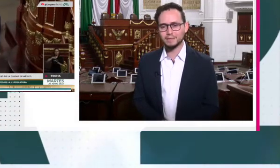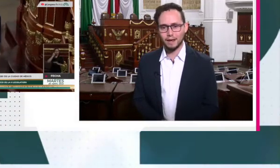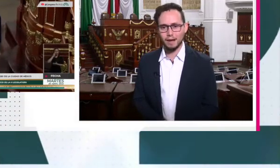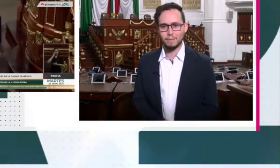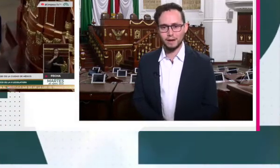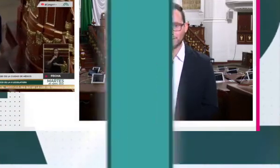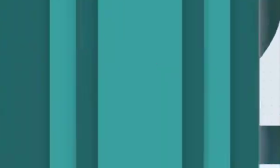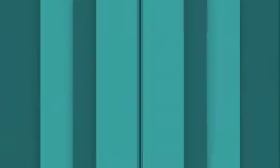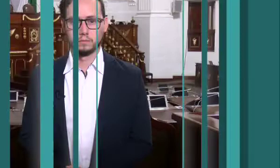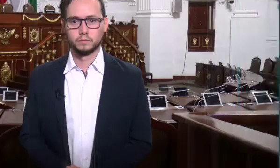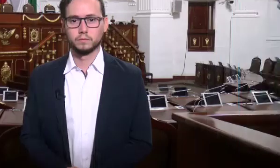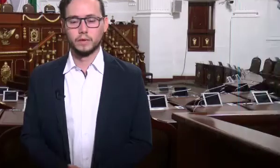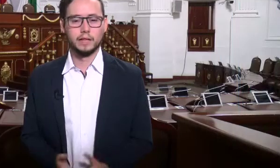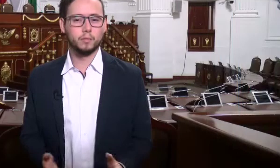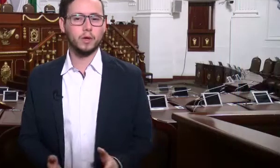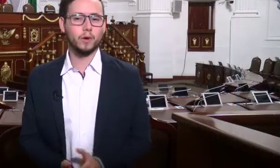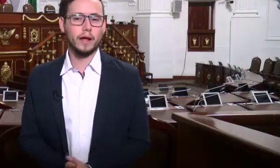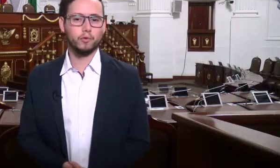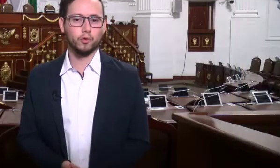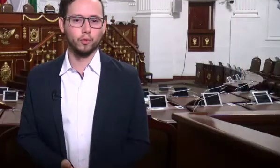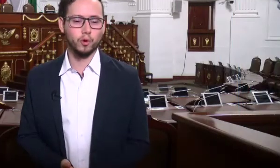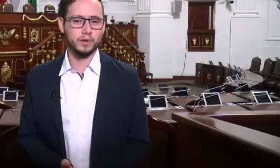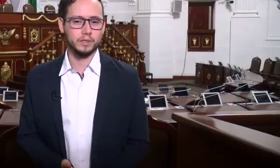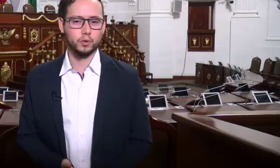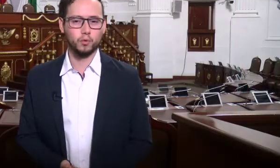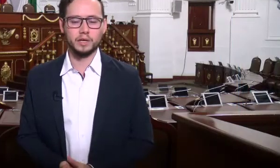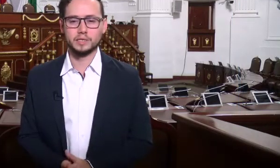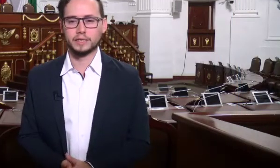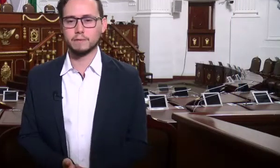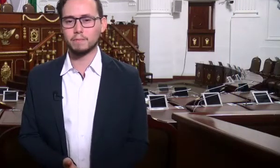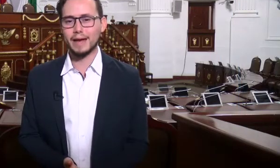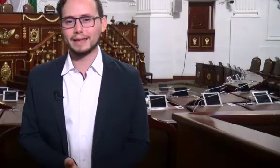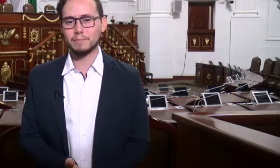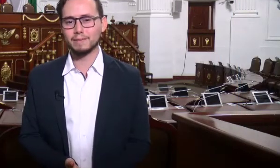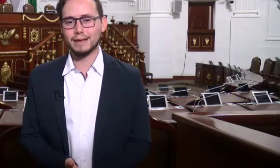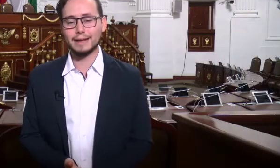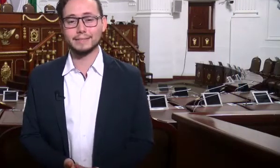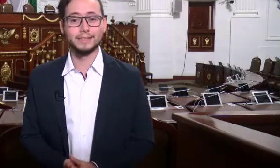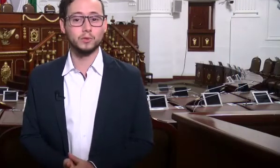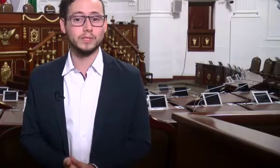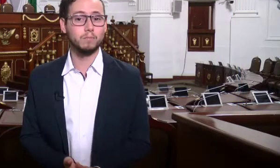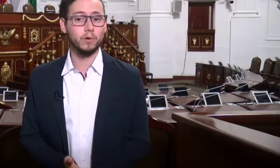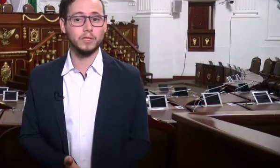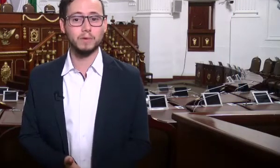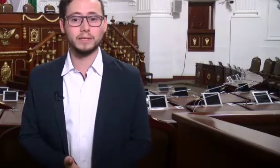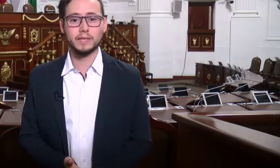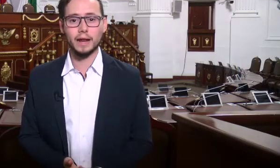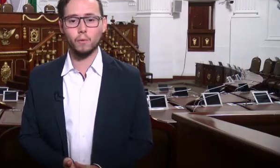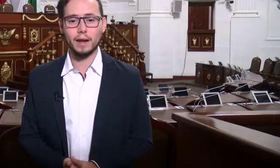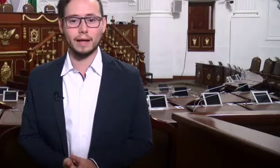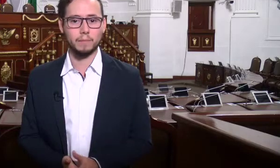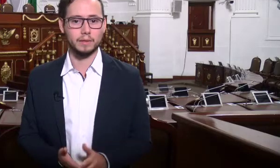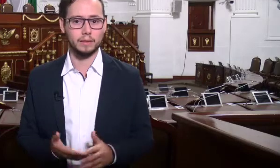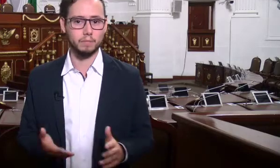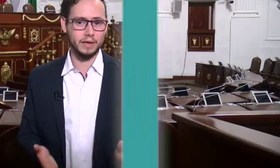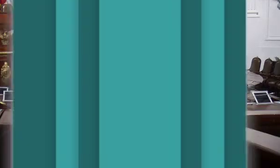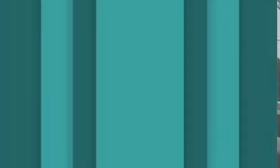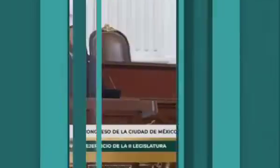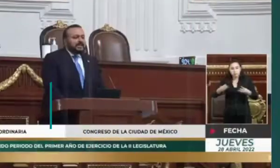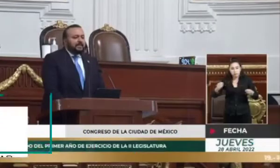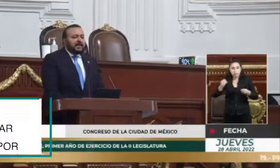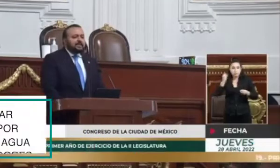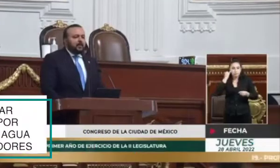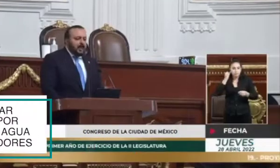la de Bienestar Animal. El diputado Ricardo Rubio presentó una iniciativa para incrementar las sanciones por desperdiciar agua en la capital del